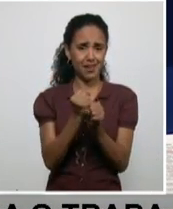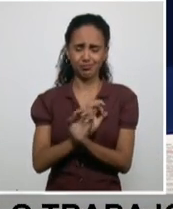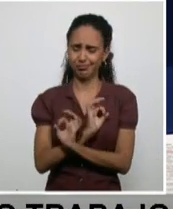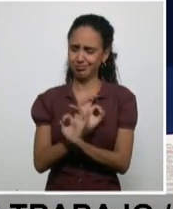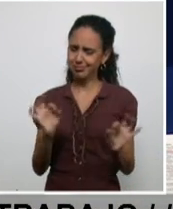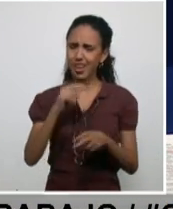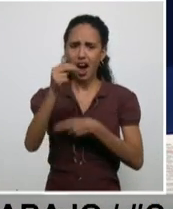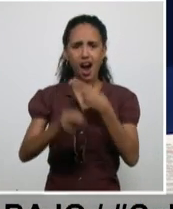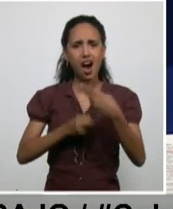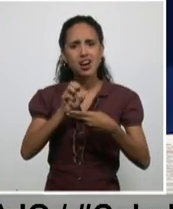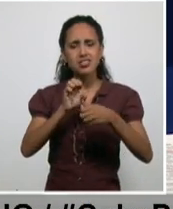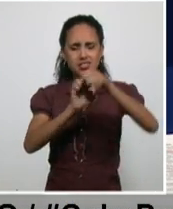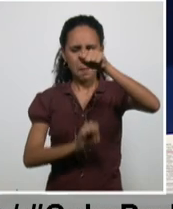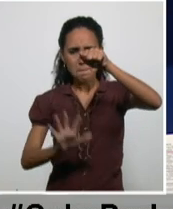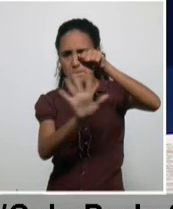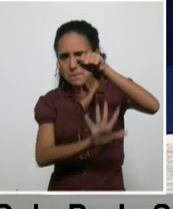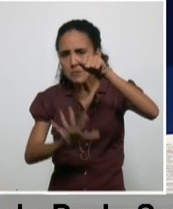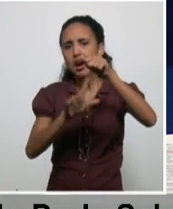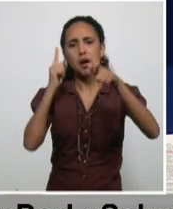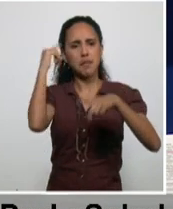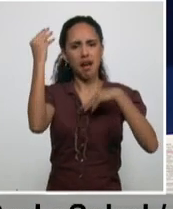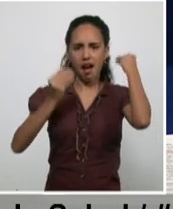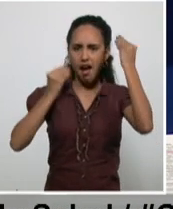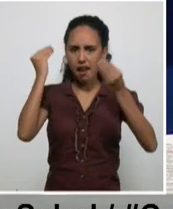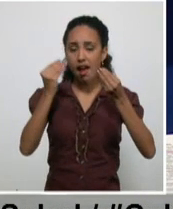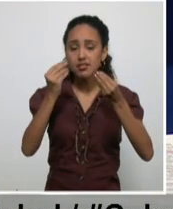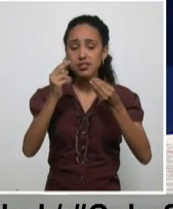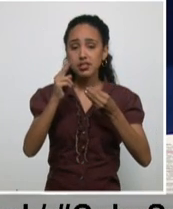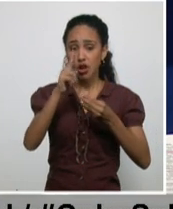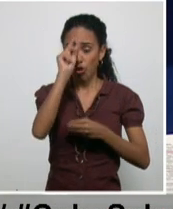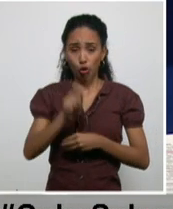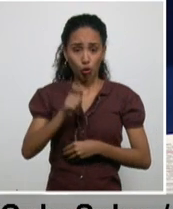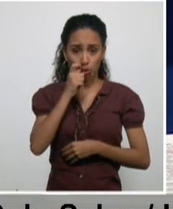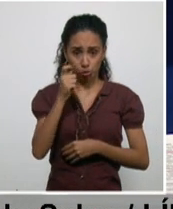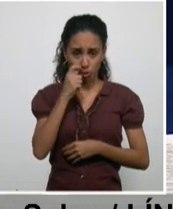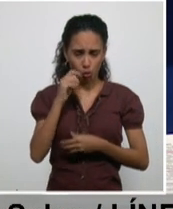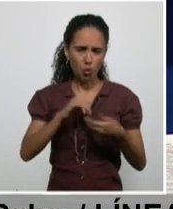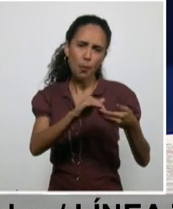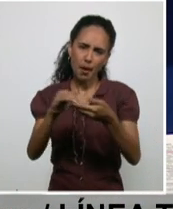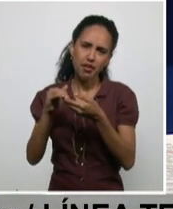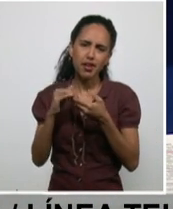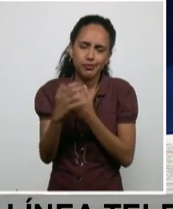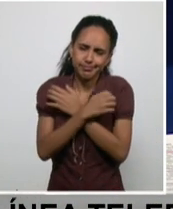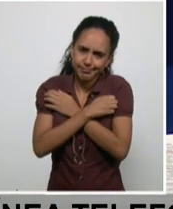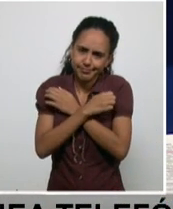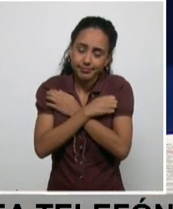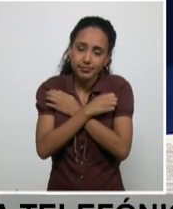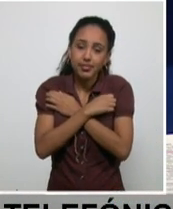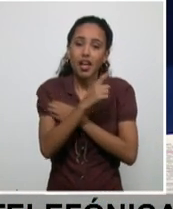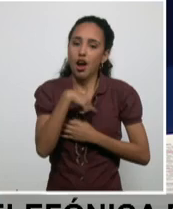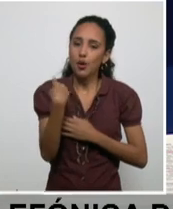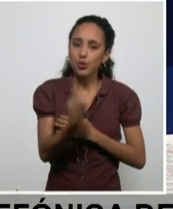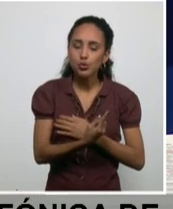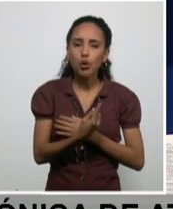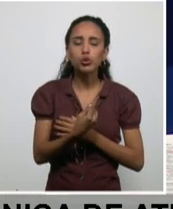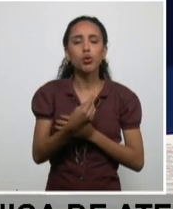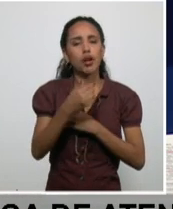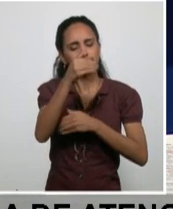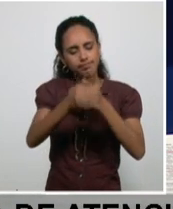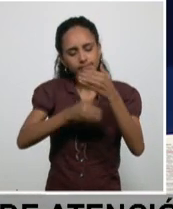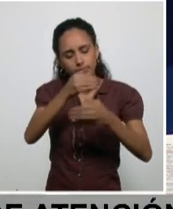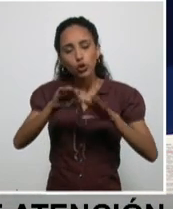mapas, hace los análisis. Y el doctor José Raúl, un compañero muy llegado a nosotros que procesa todas estas